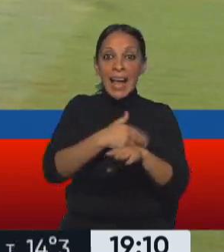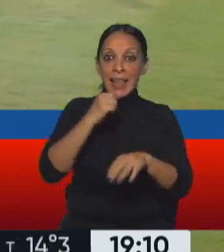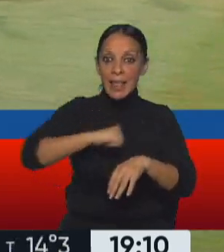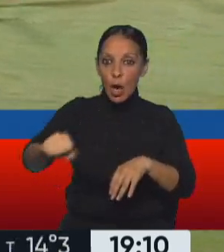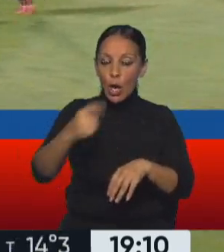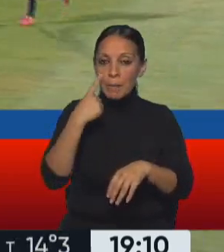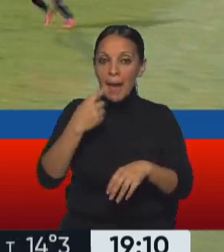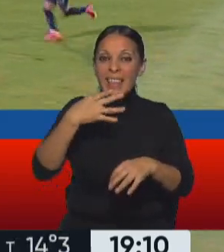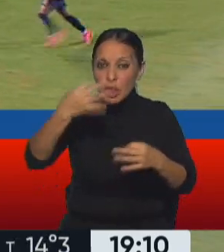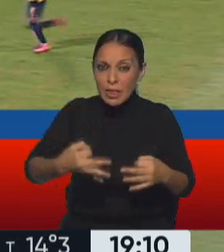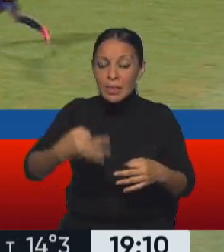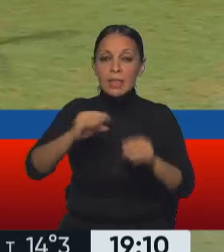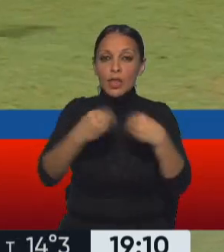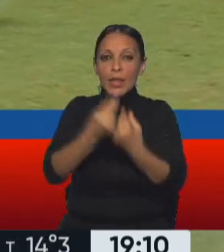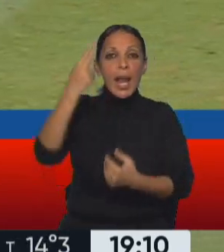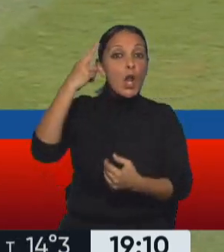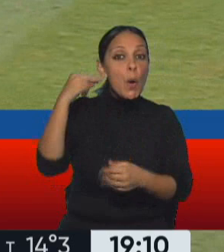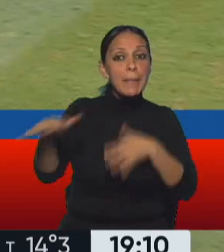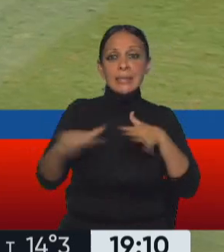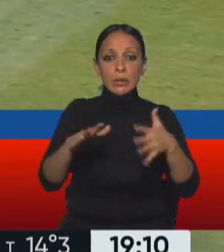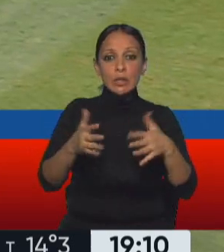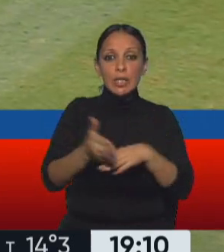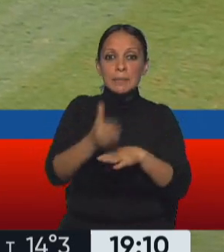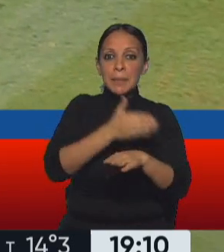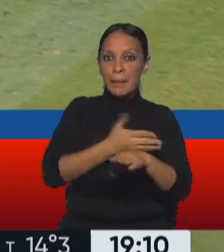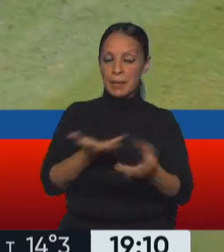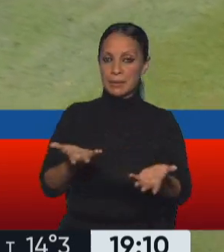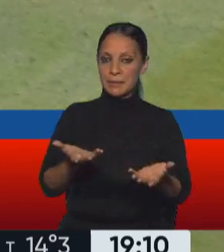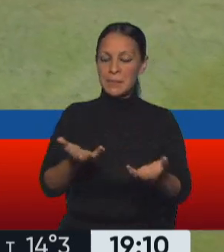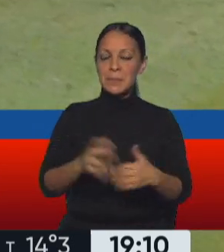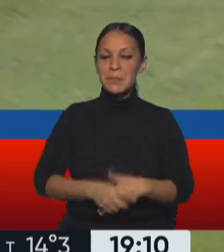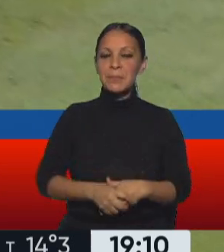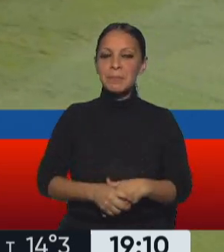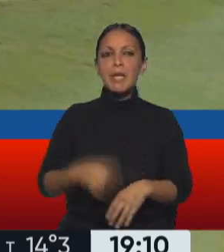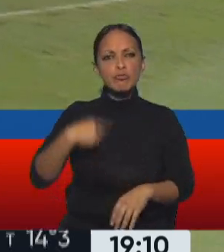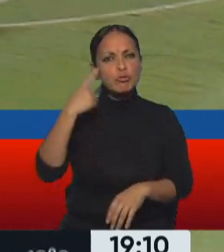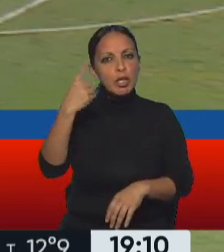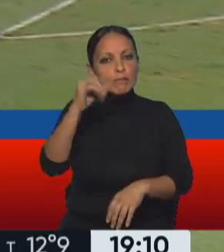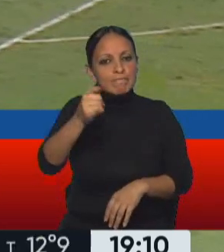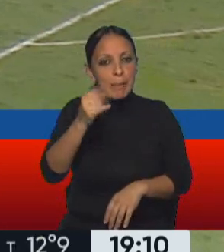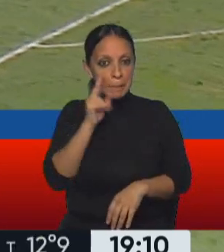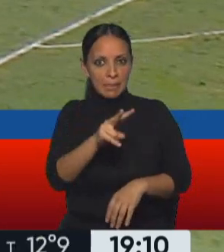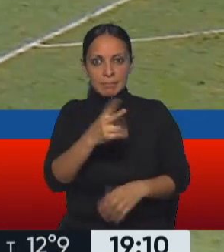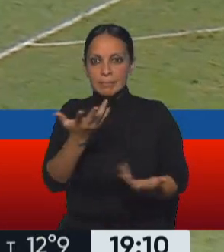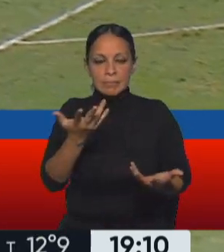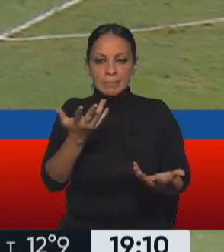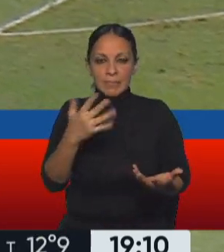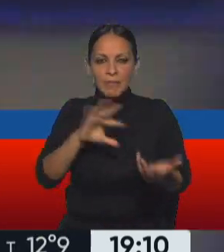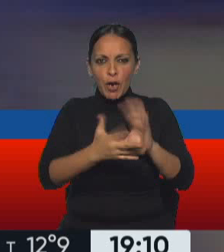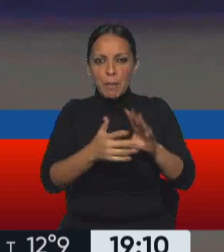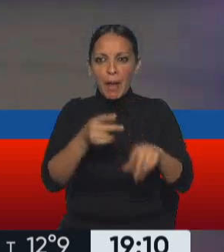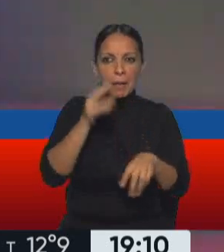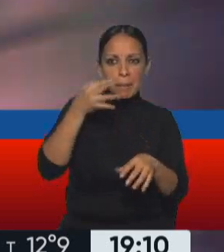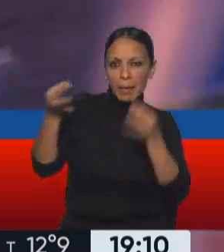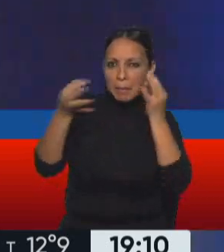situaciones previas hubo set antes de estos seis no yo creo que sin ningún tipo de duda fíjate cómo lo ve messi aquella de policías